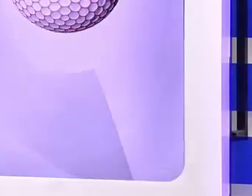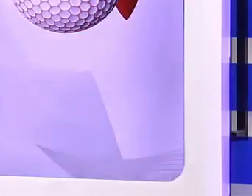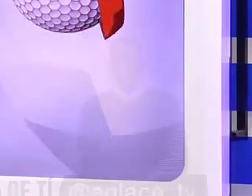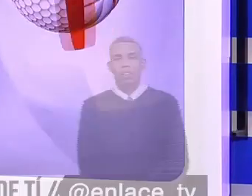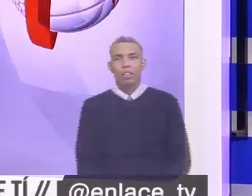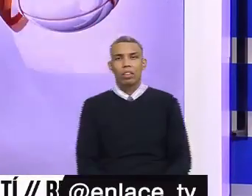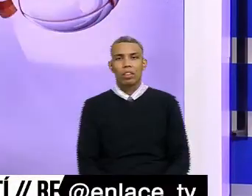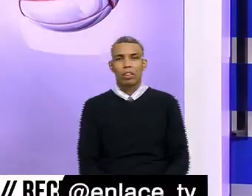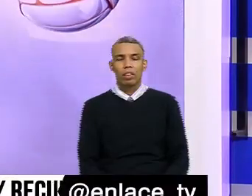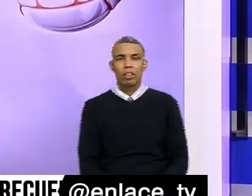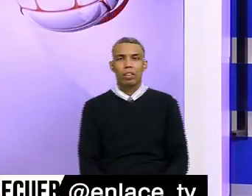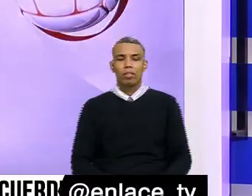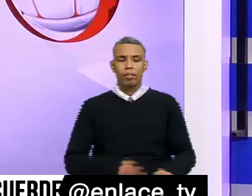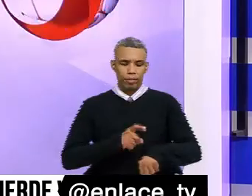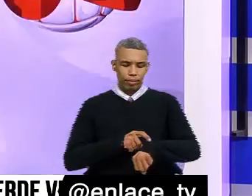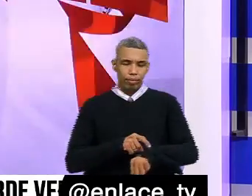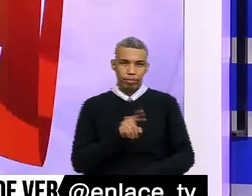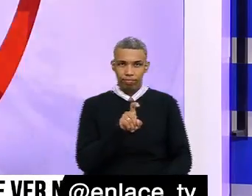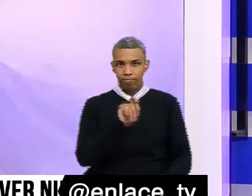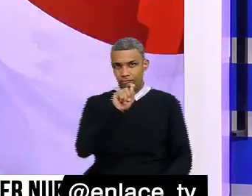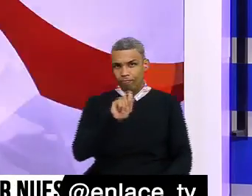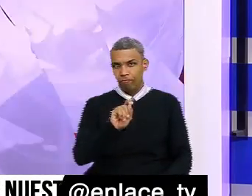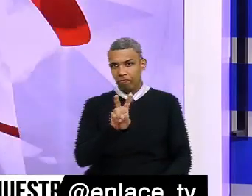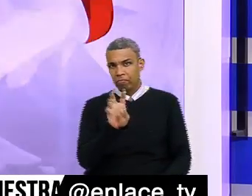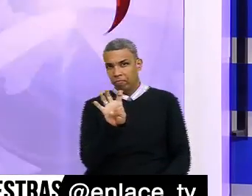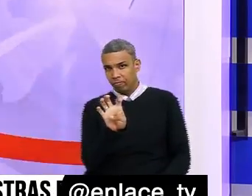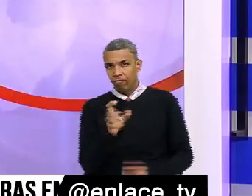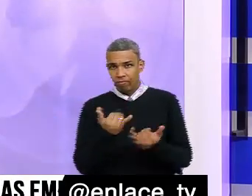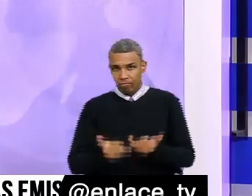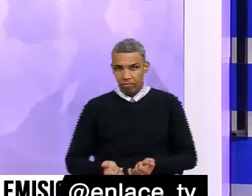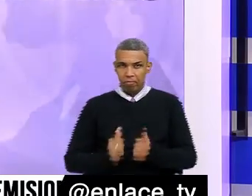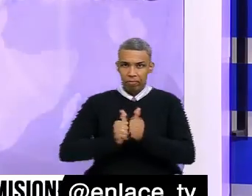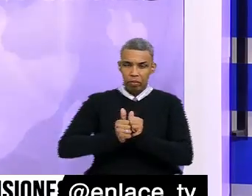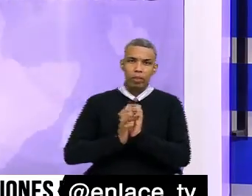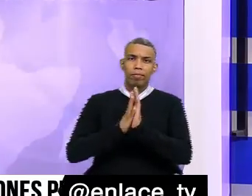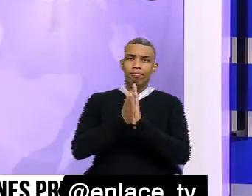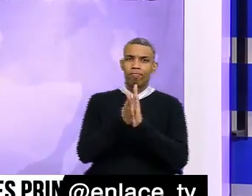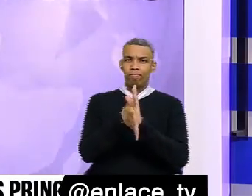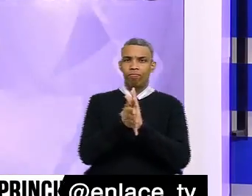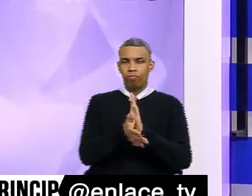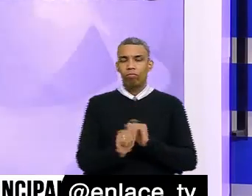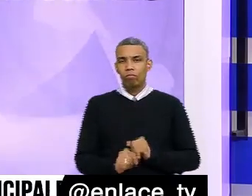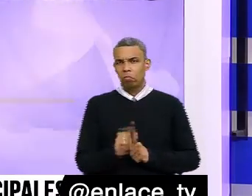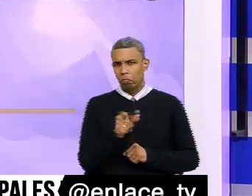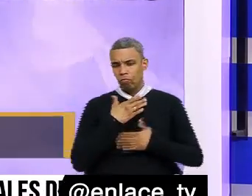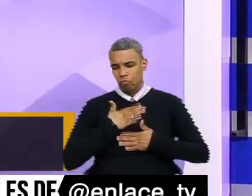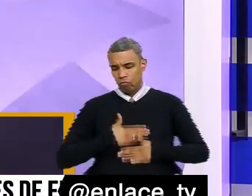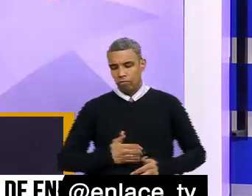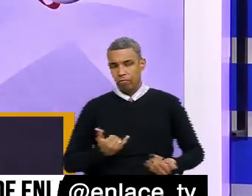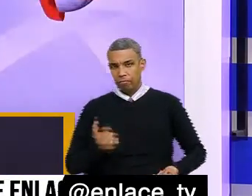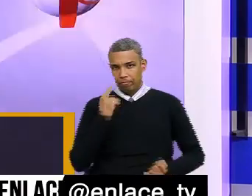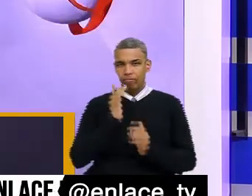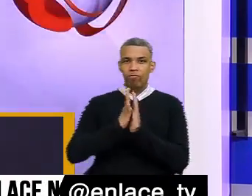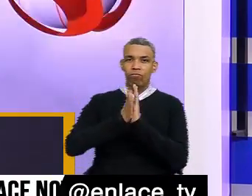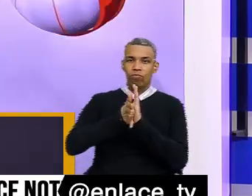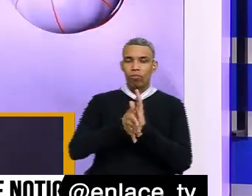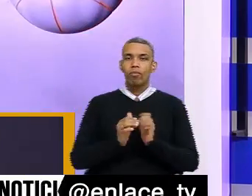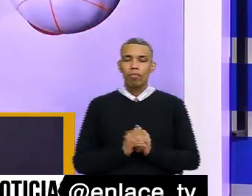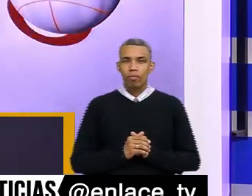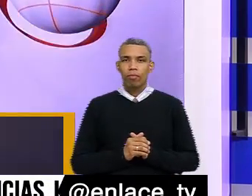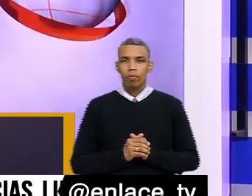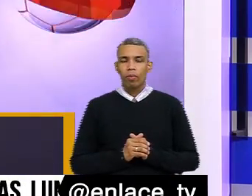Seis de la tarde, 29 minutos, llega la información deportiva, enlace noticias, pónganse cómodos, está la información. Hablemos de las